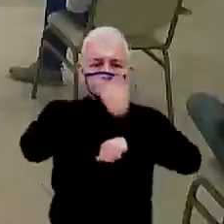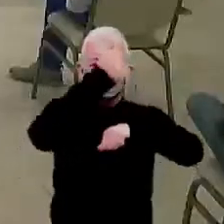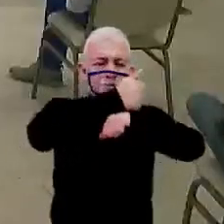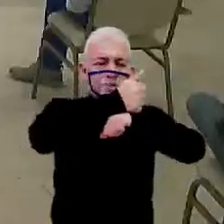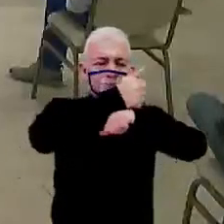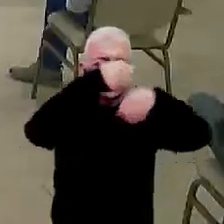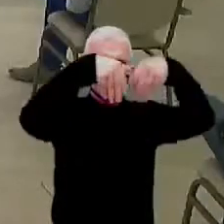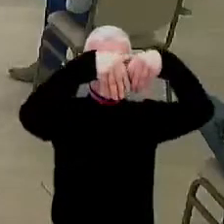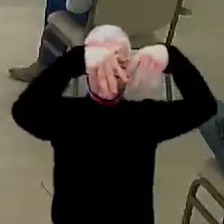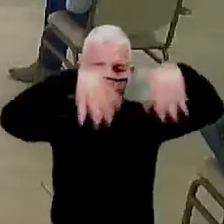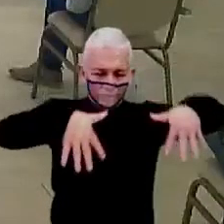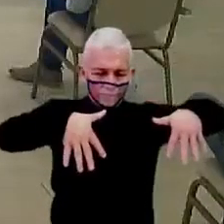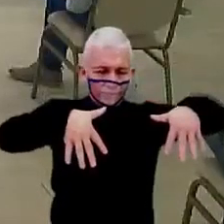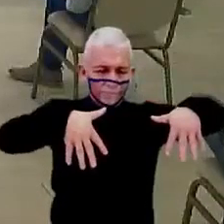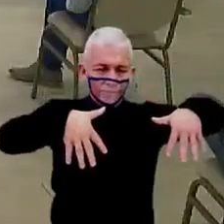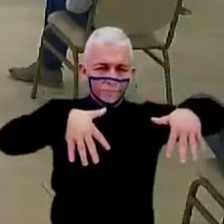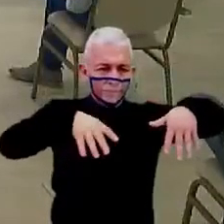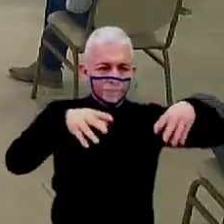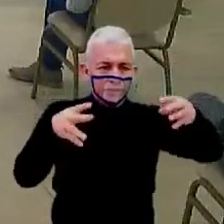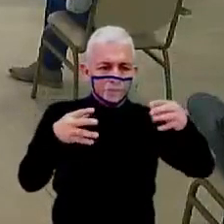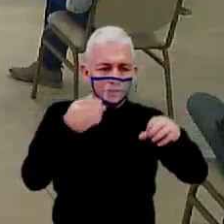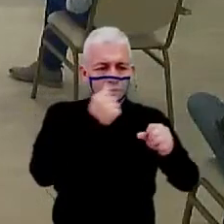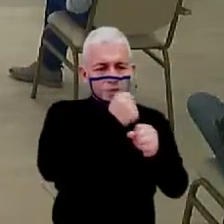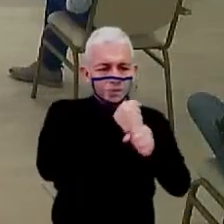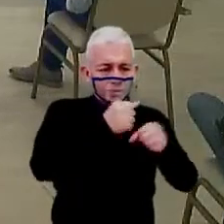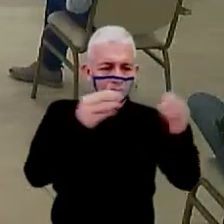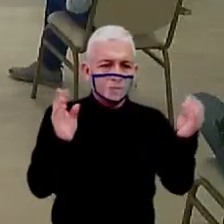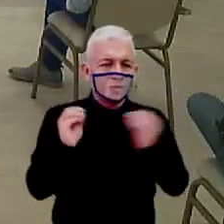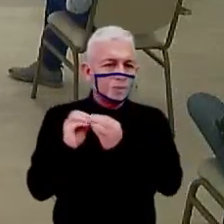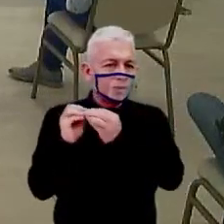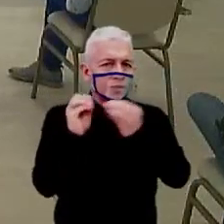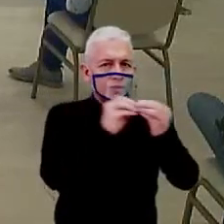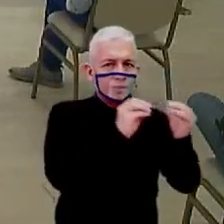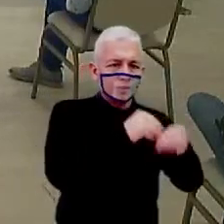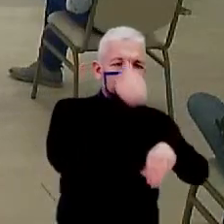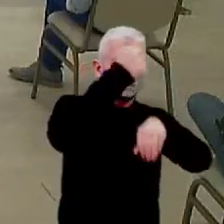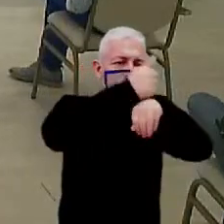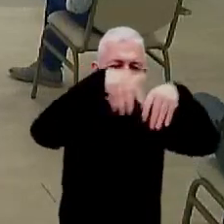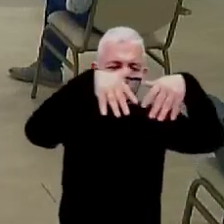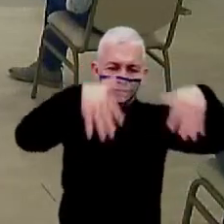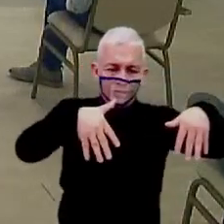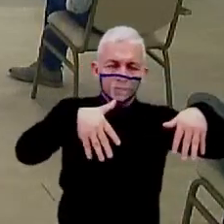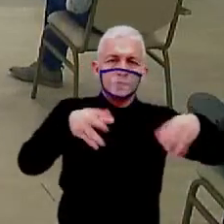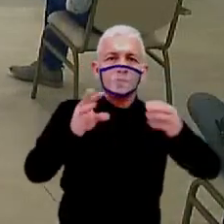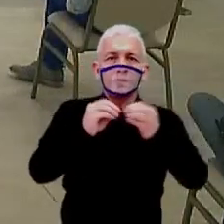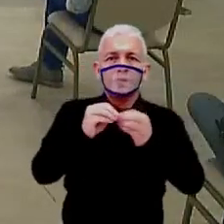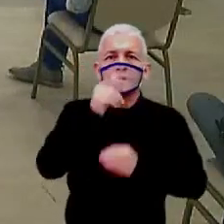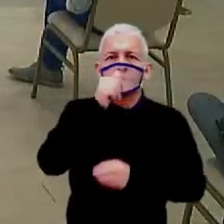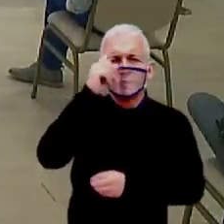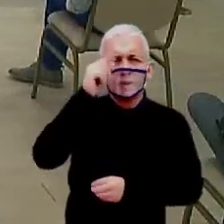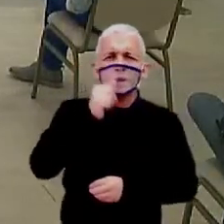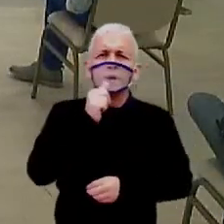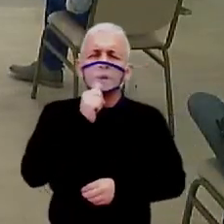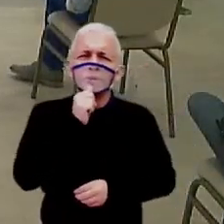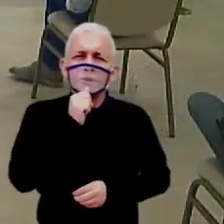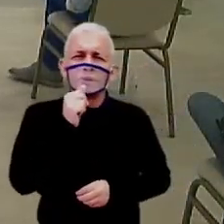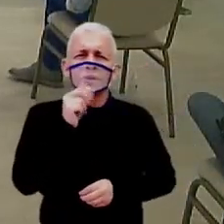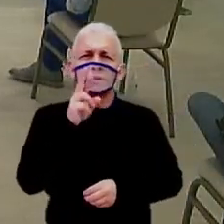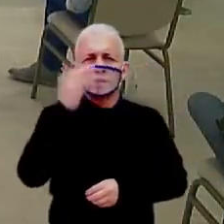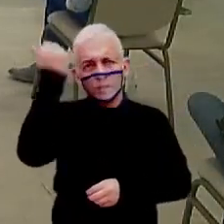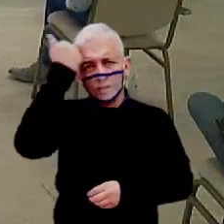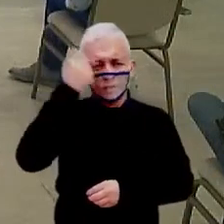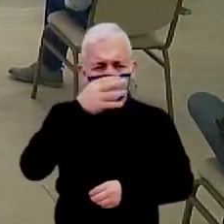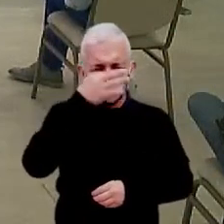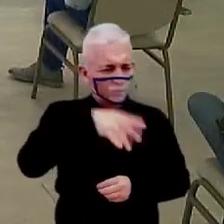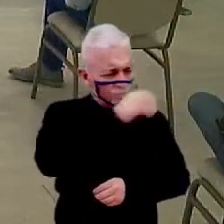demás secretarías el cumplimiento de todas las labores. Pero también está la recuperación de los caños, la recuperación de los edificios